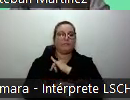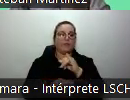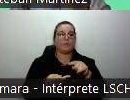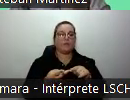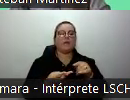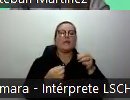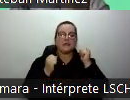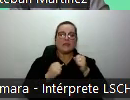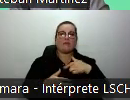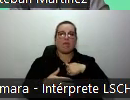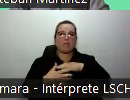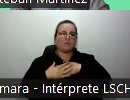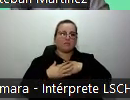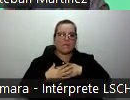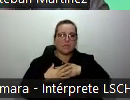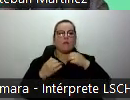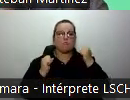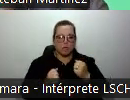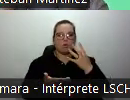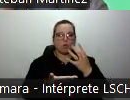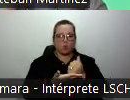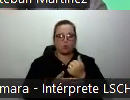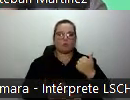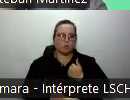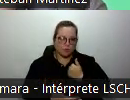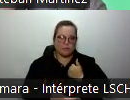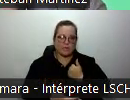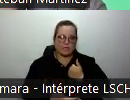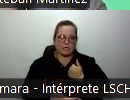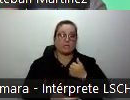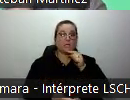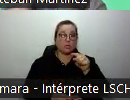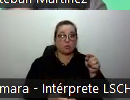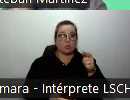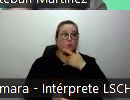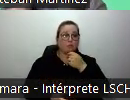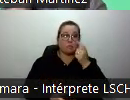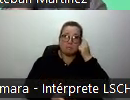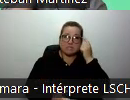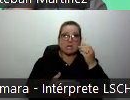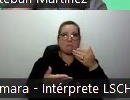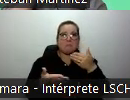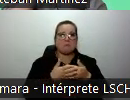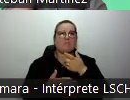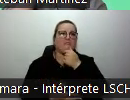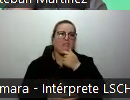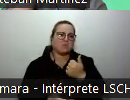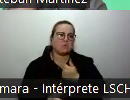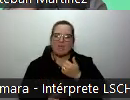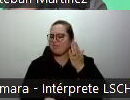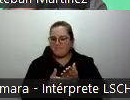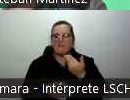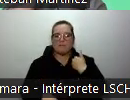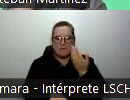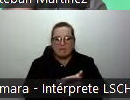son posibles de cumplir y que sean exigentes si tú tienes una meta que puedes cumplir Pero que es fácil No es buena meta ya tiene que ser exigente de